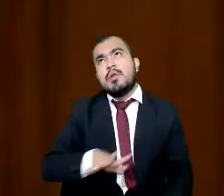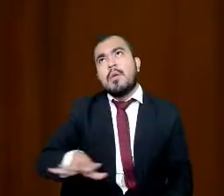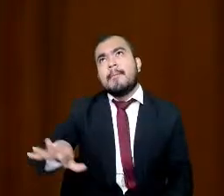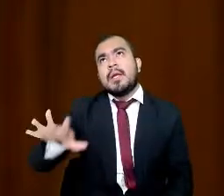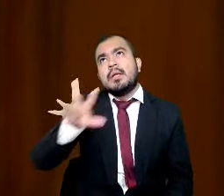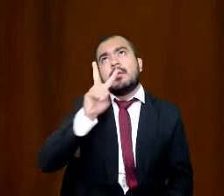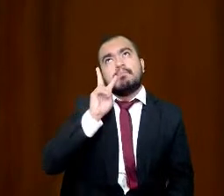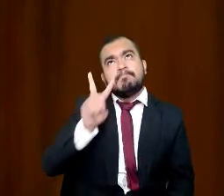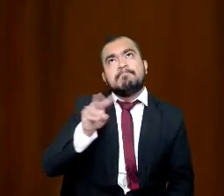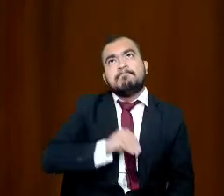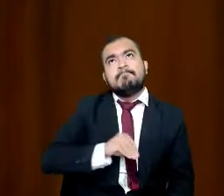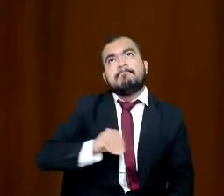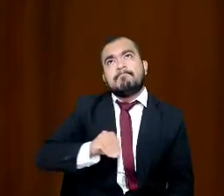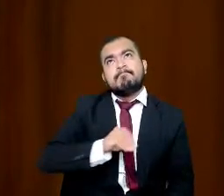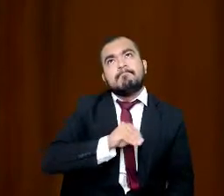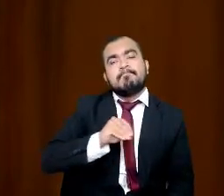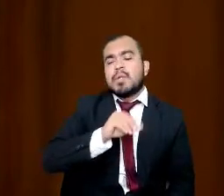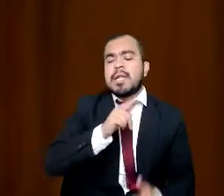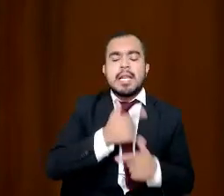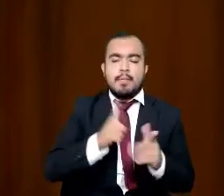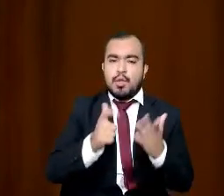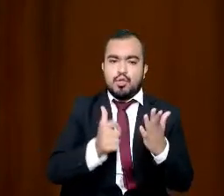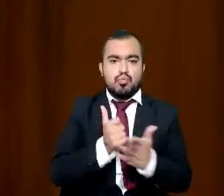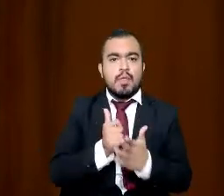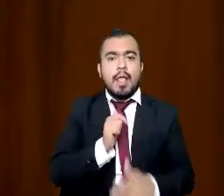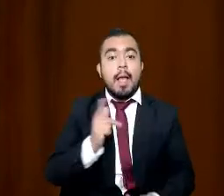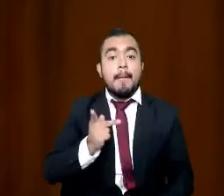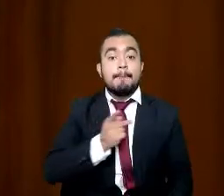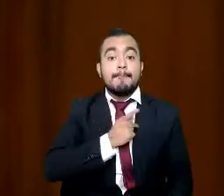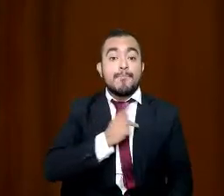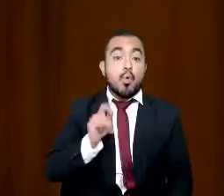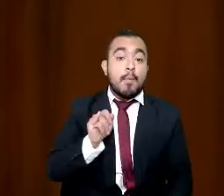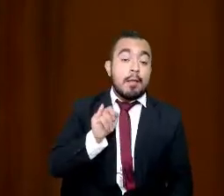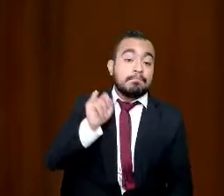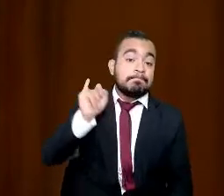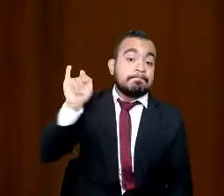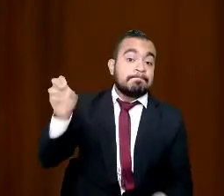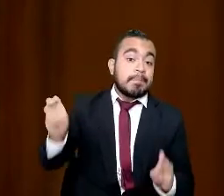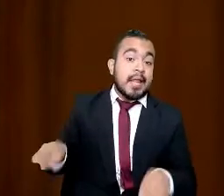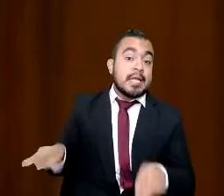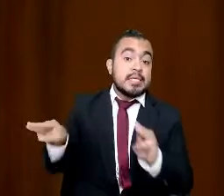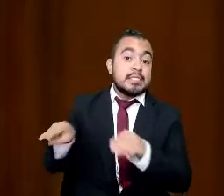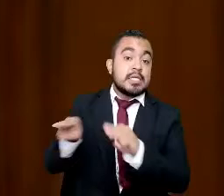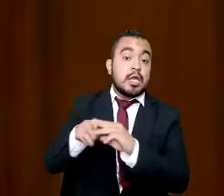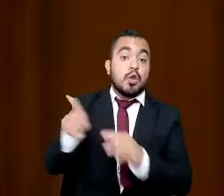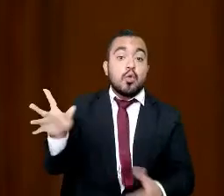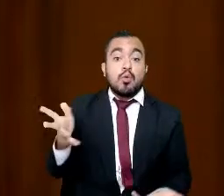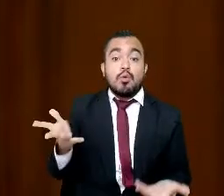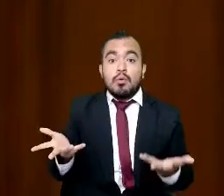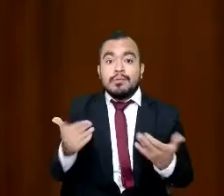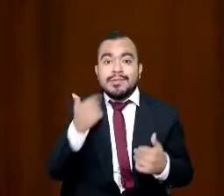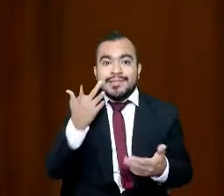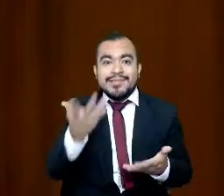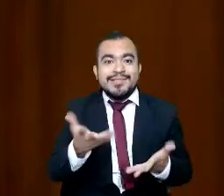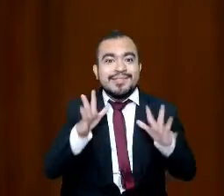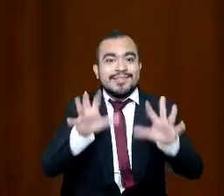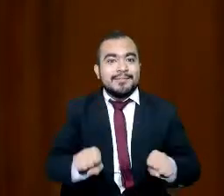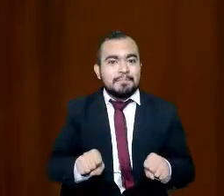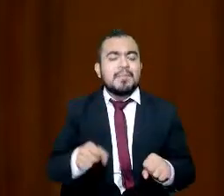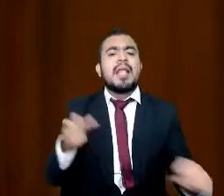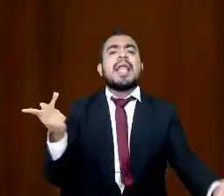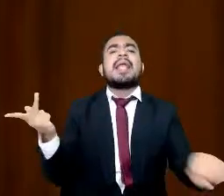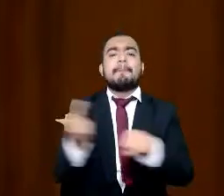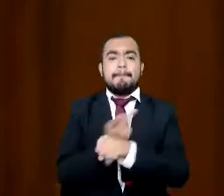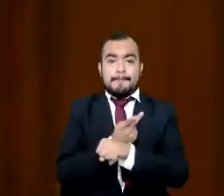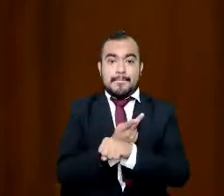es a donde enviamos a los pobres porque no hay otro lugar, o sea, donde puedan adquirir un terreno. ¿Qué es lo que pasa?